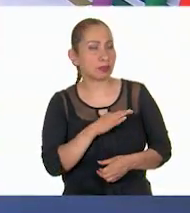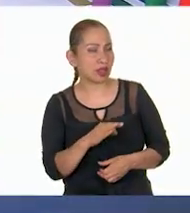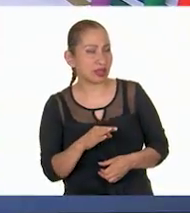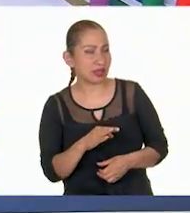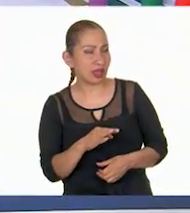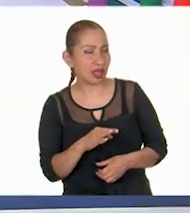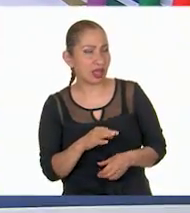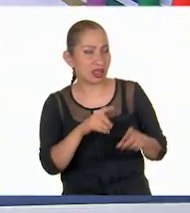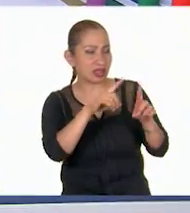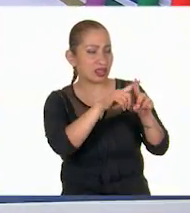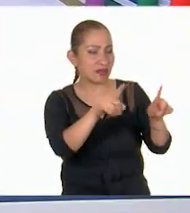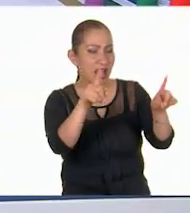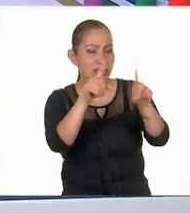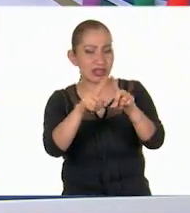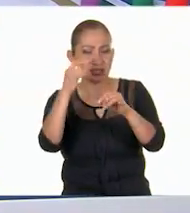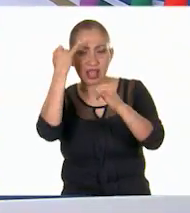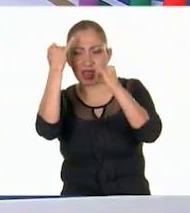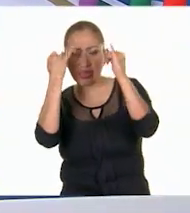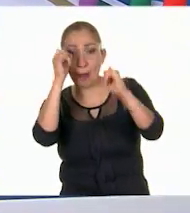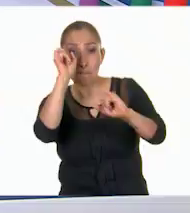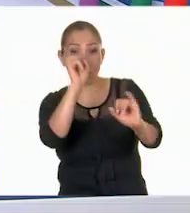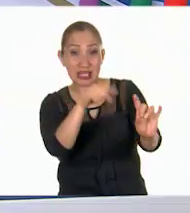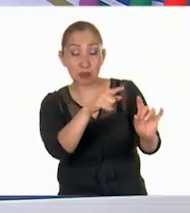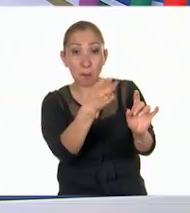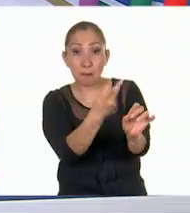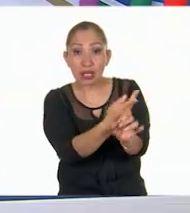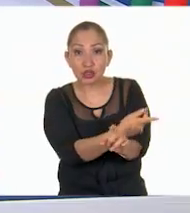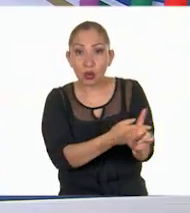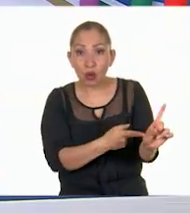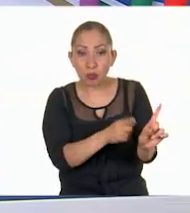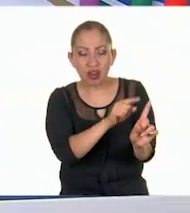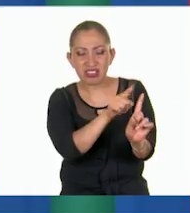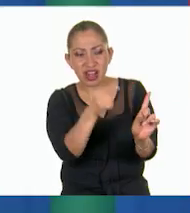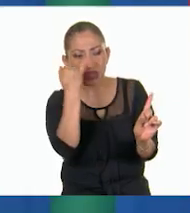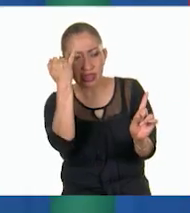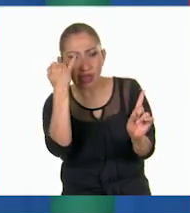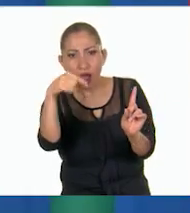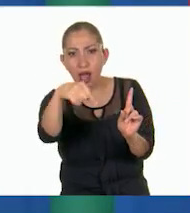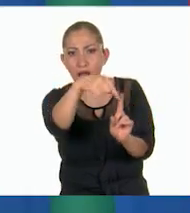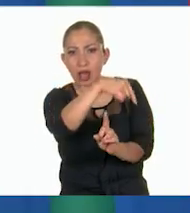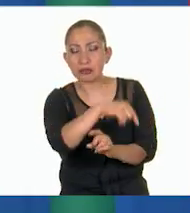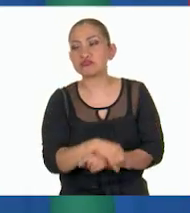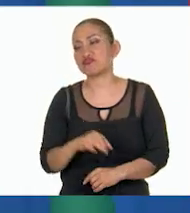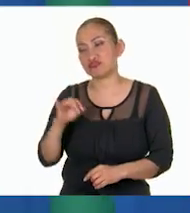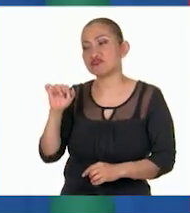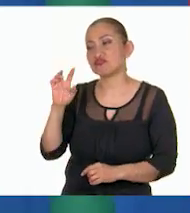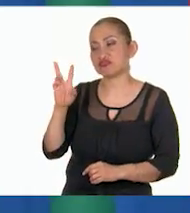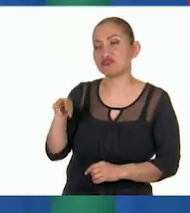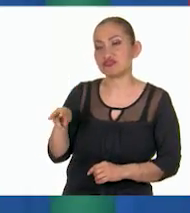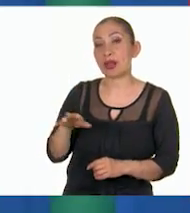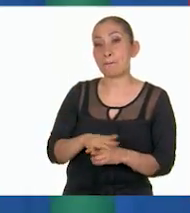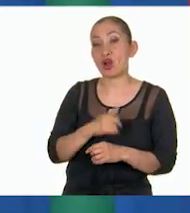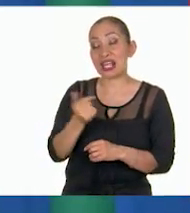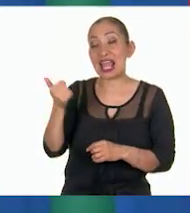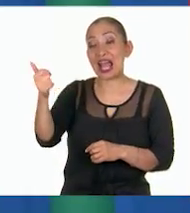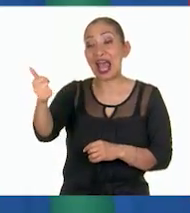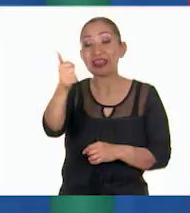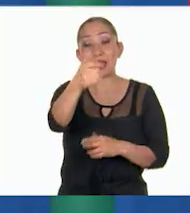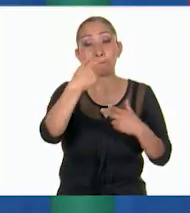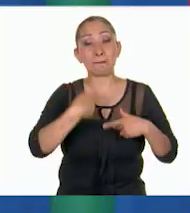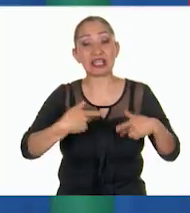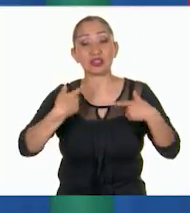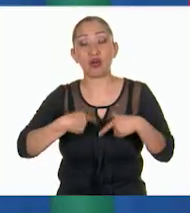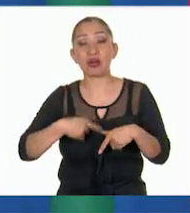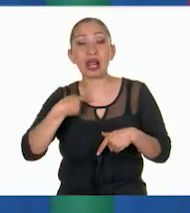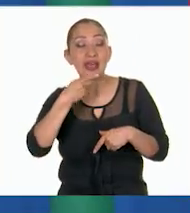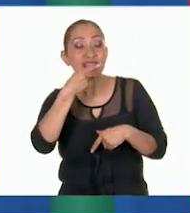existir distintas versiones de un mismo hecho, María? Pues sí, porque cada autor